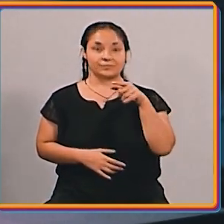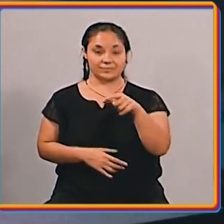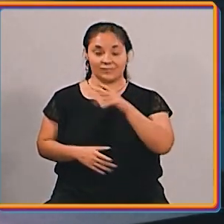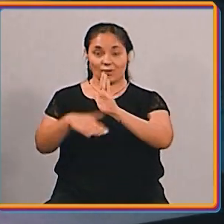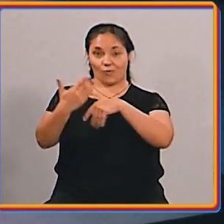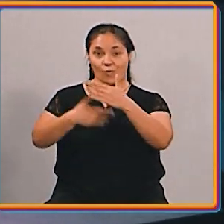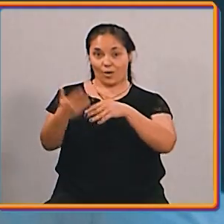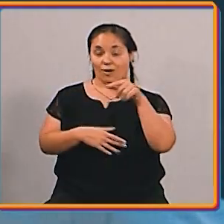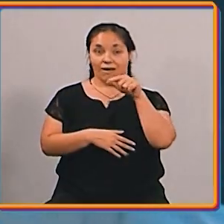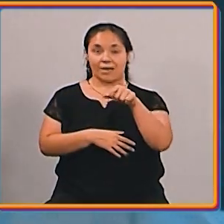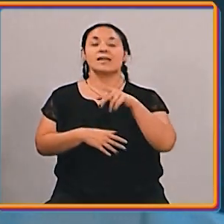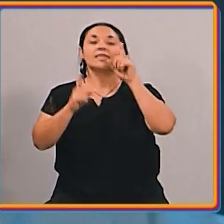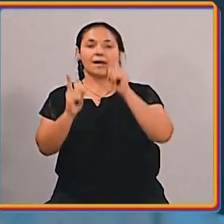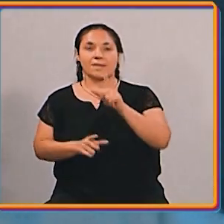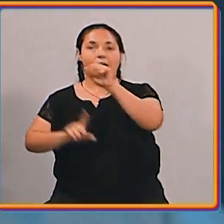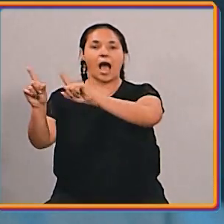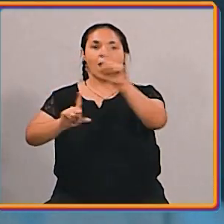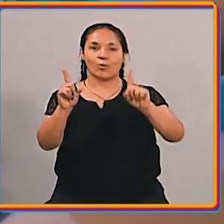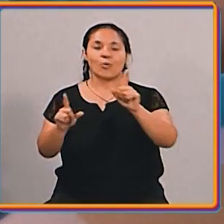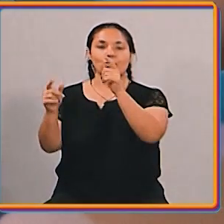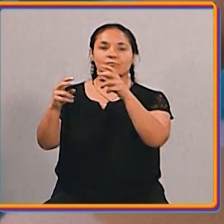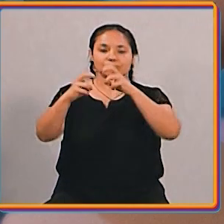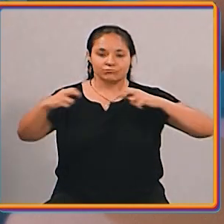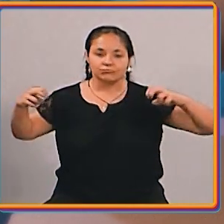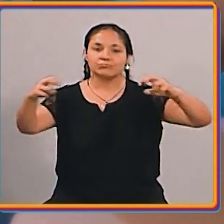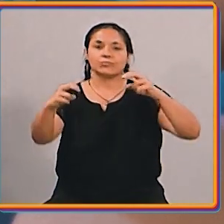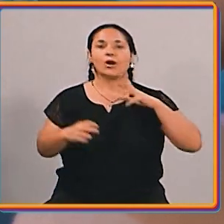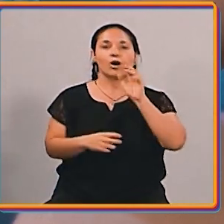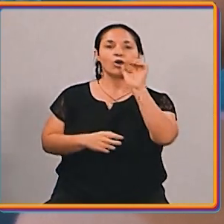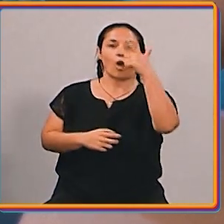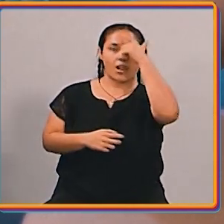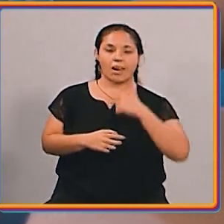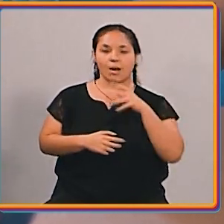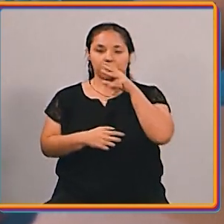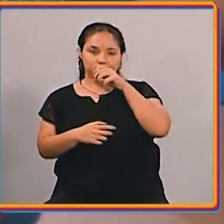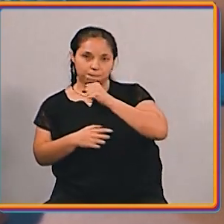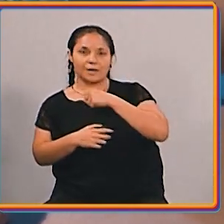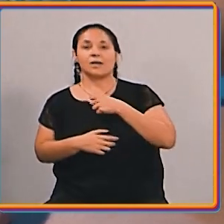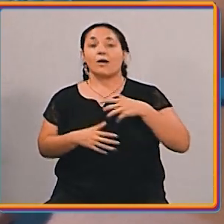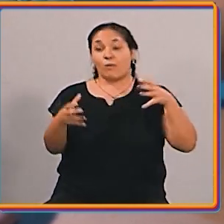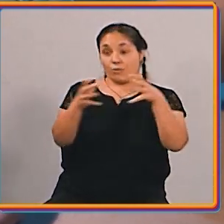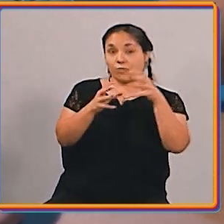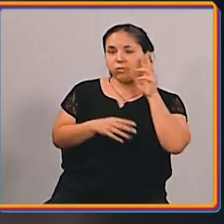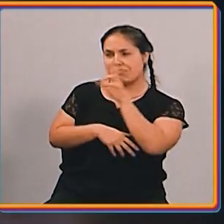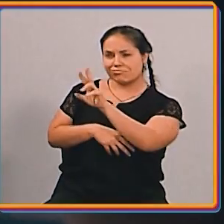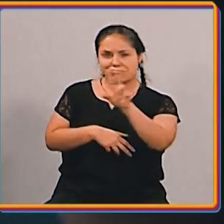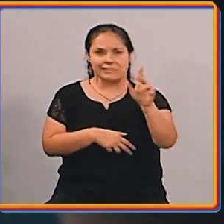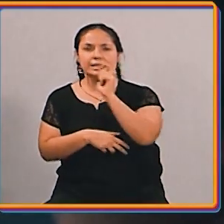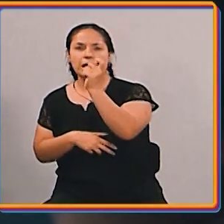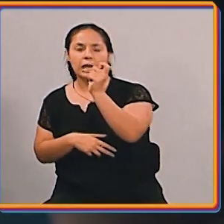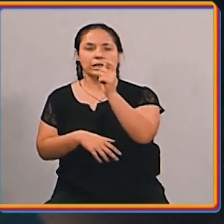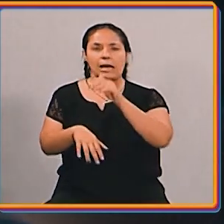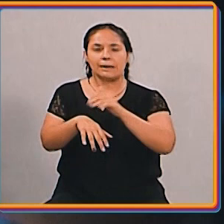En Saboteur también tendremos roles ocultos y nuestro grupo deberá encontrar quiénes son las personas que